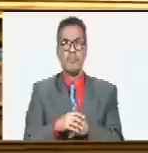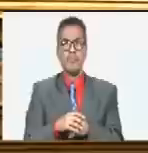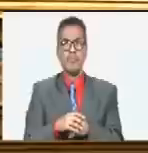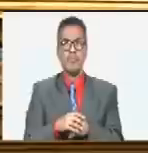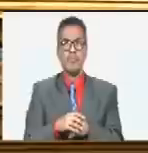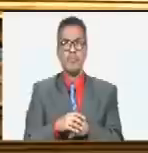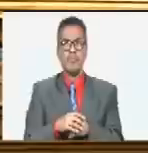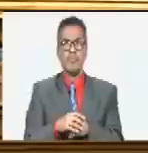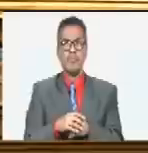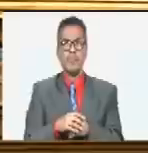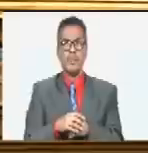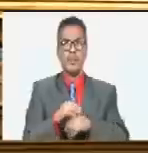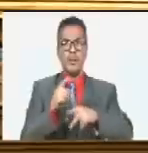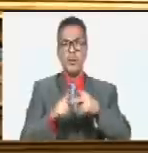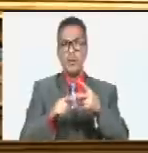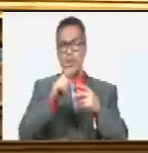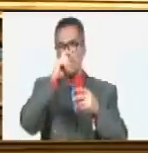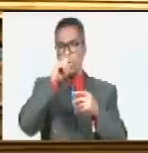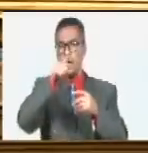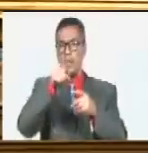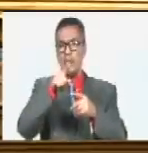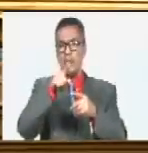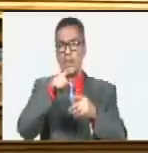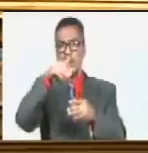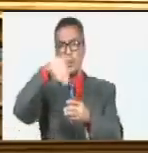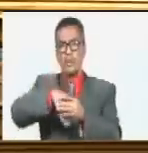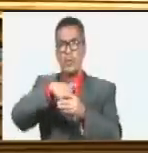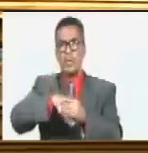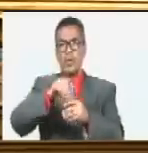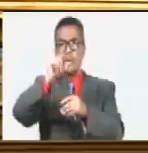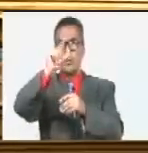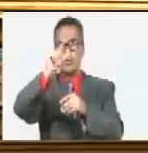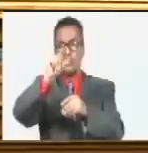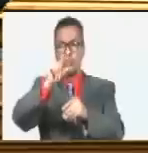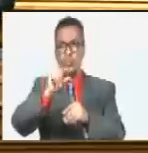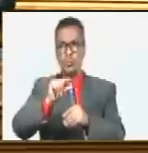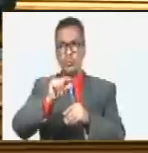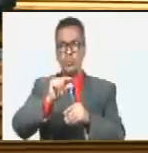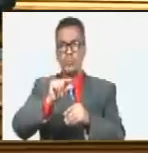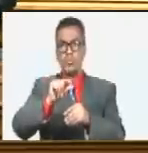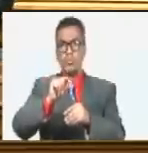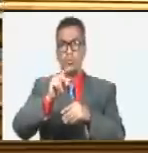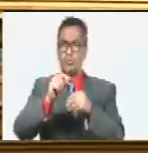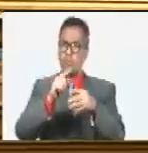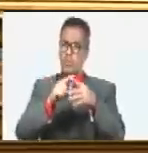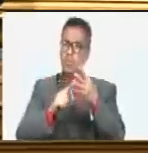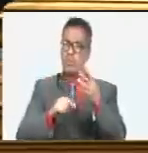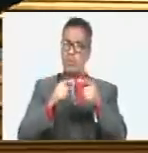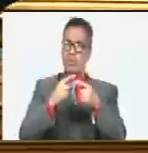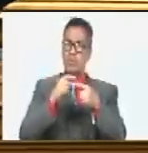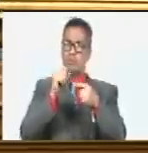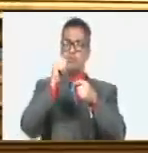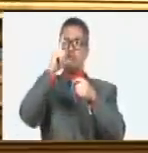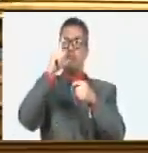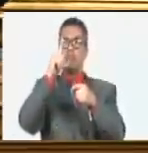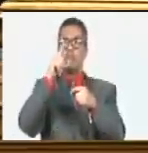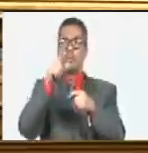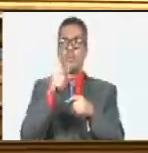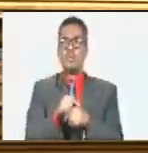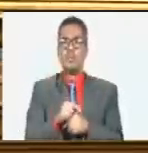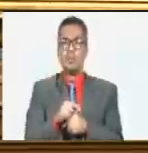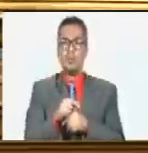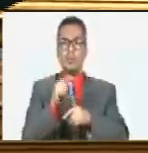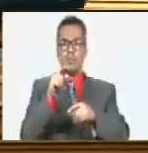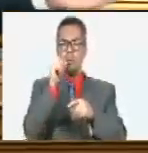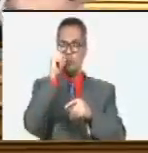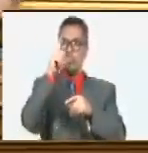Los años electorales se reducía la tasa de mortalidad, caía. Por una cosa milagrosa, alguna cura milagrosa, algún milagro que